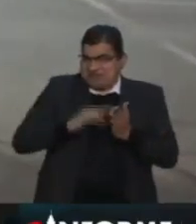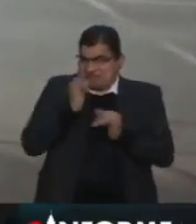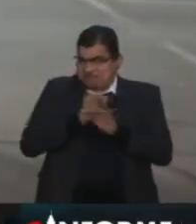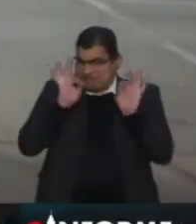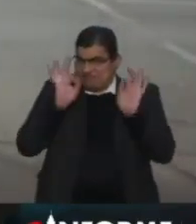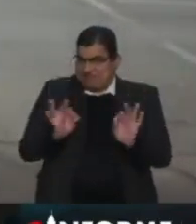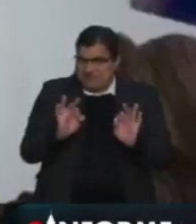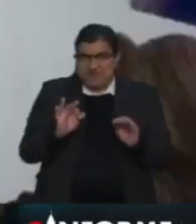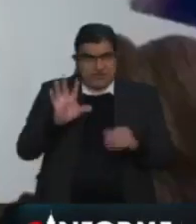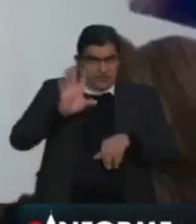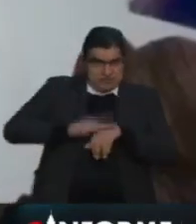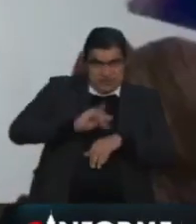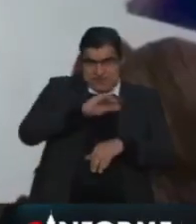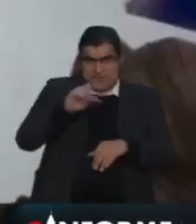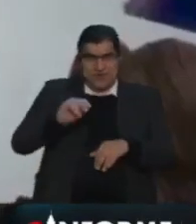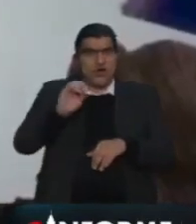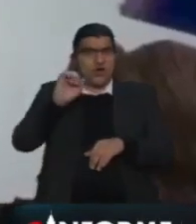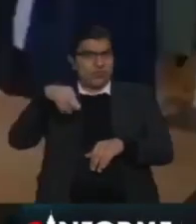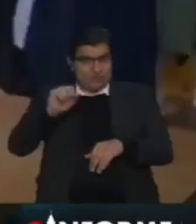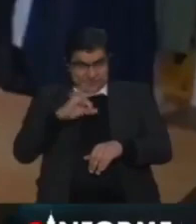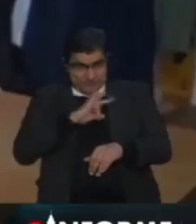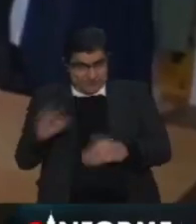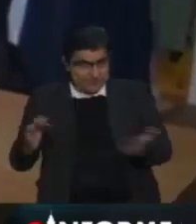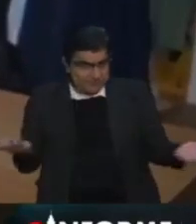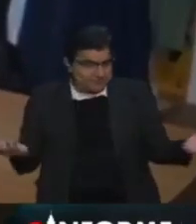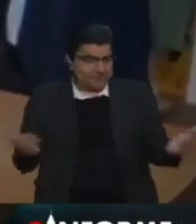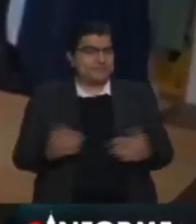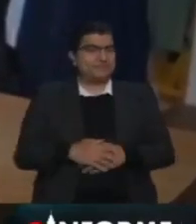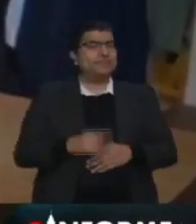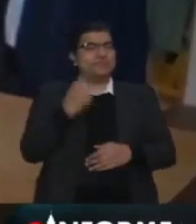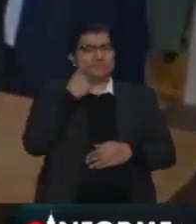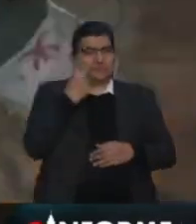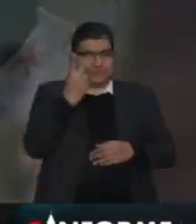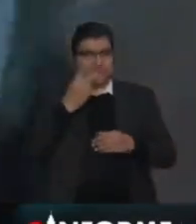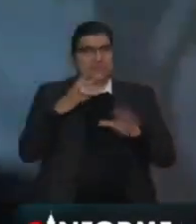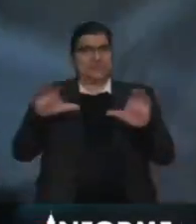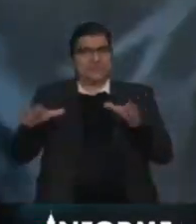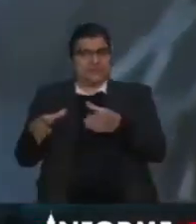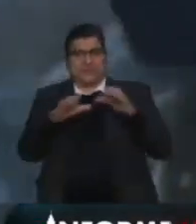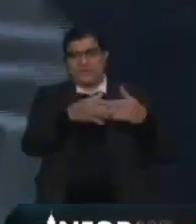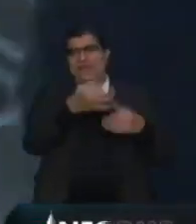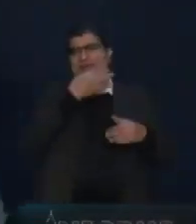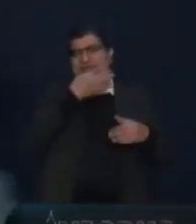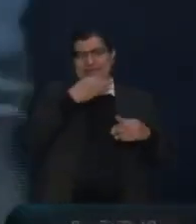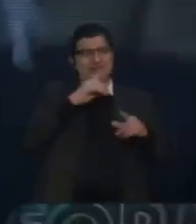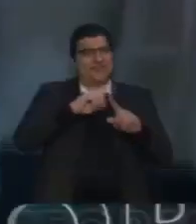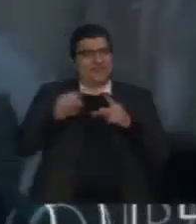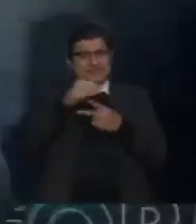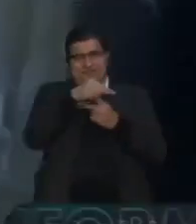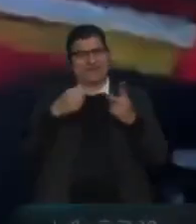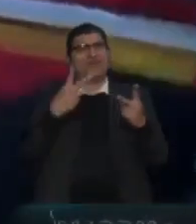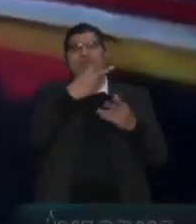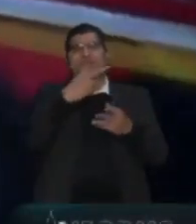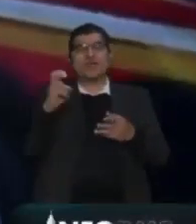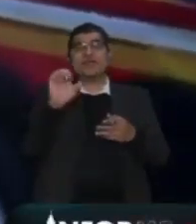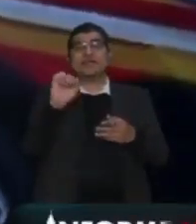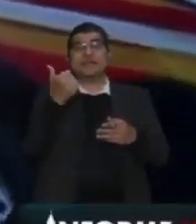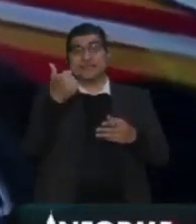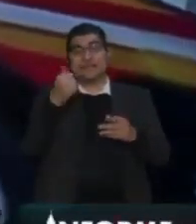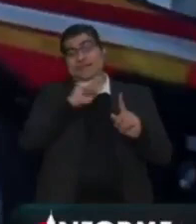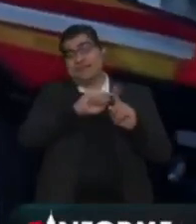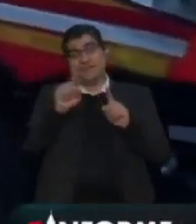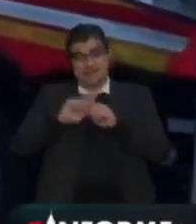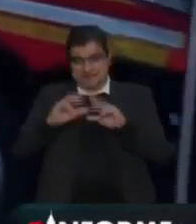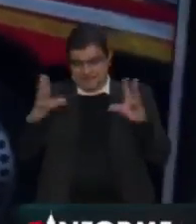tienen? ¿Qué autorización y por parte de quién? Mira, son dos grupos grandes de medicamentos. Hay en realidad 267